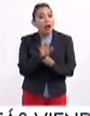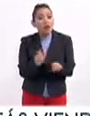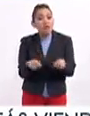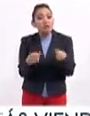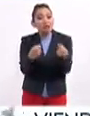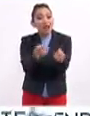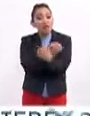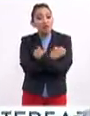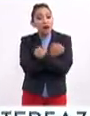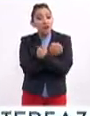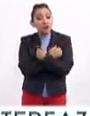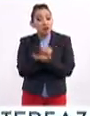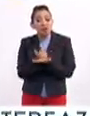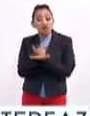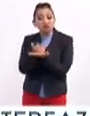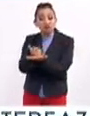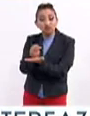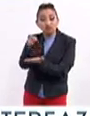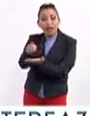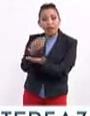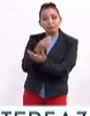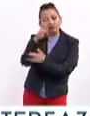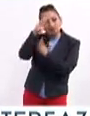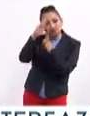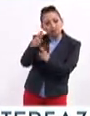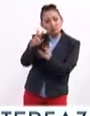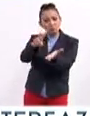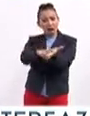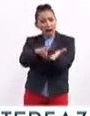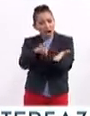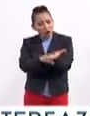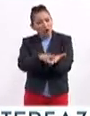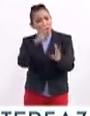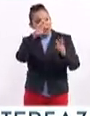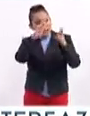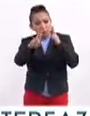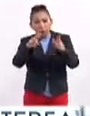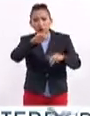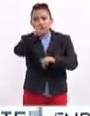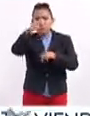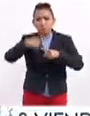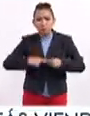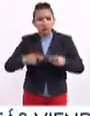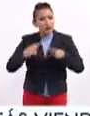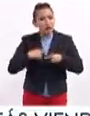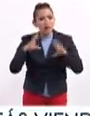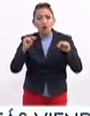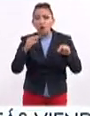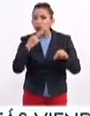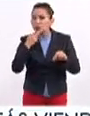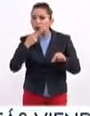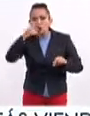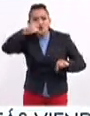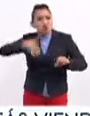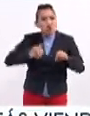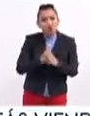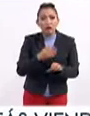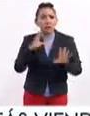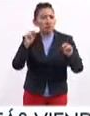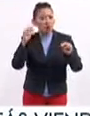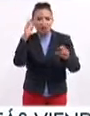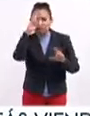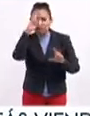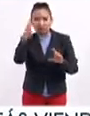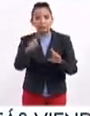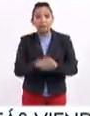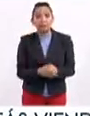brinda la educación en términos de tolerancia, de valores, de respeto a los demás, de no uso de la violencia, no a la